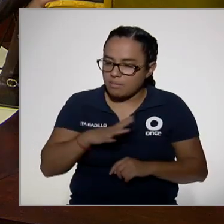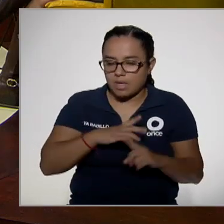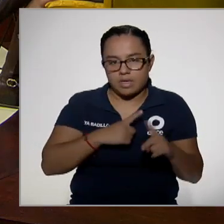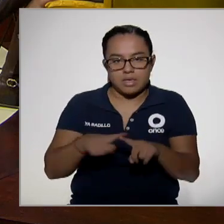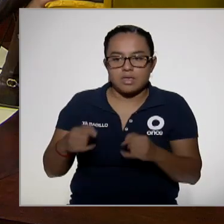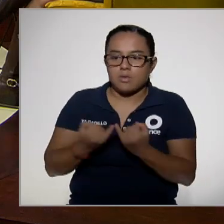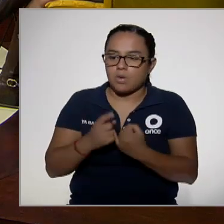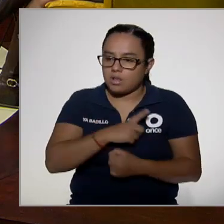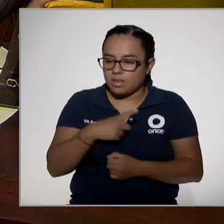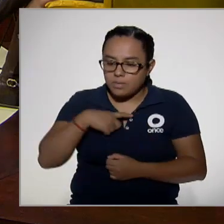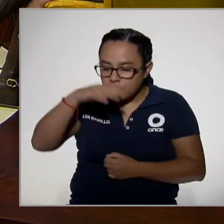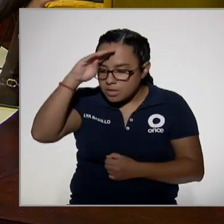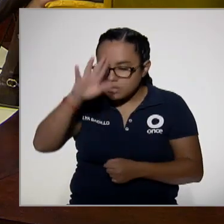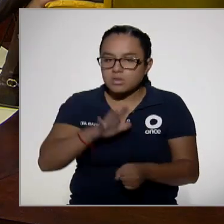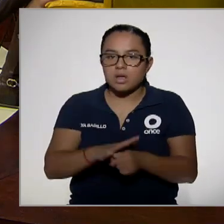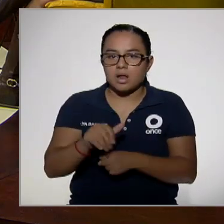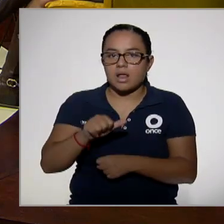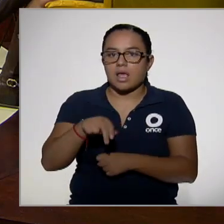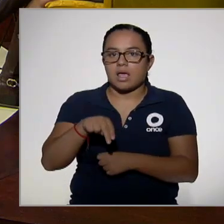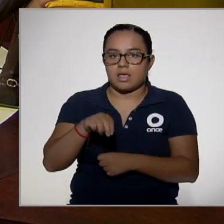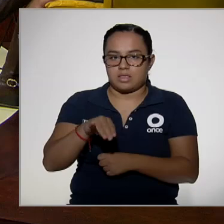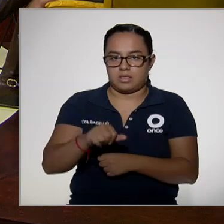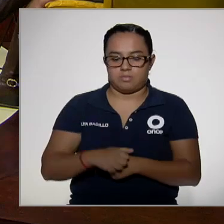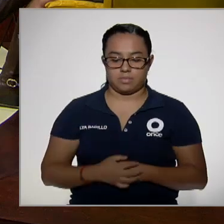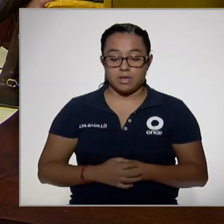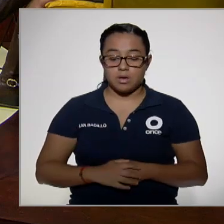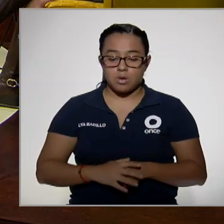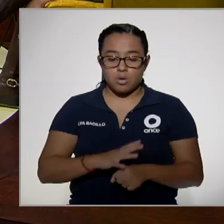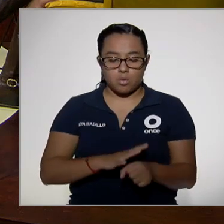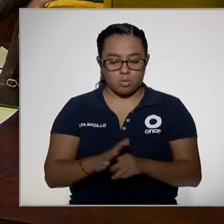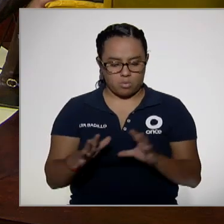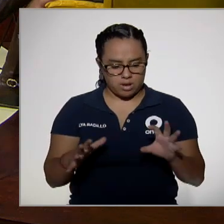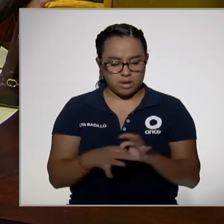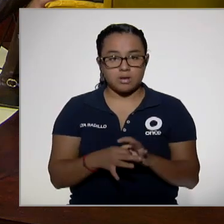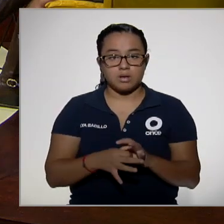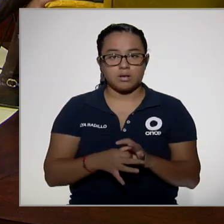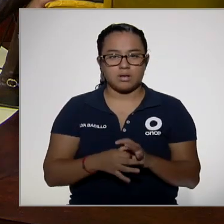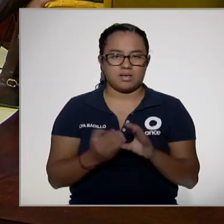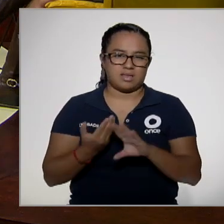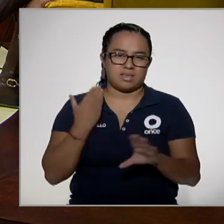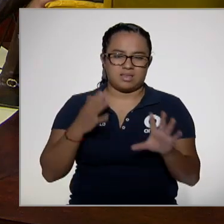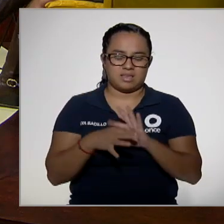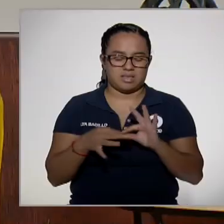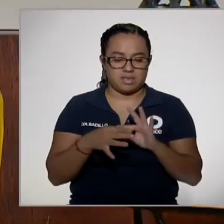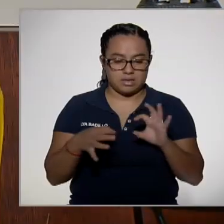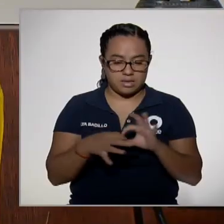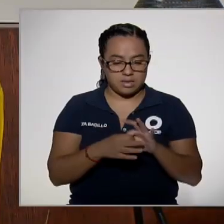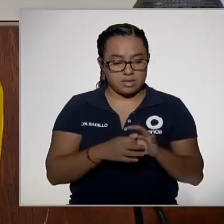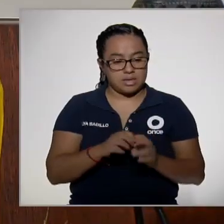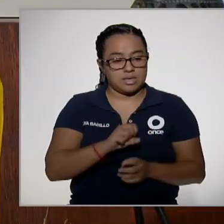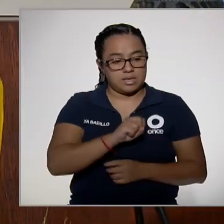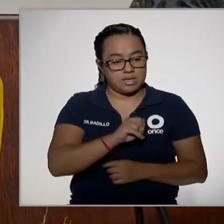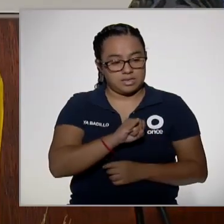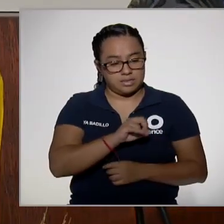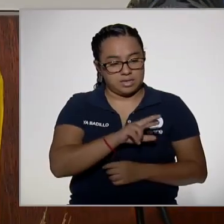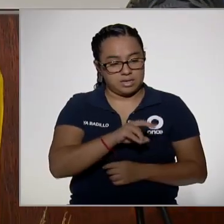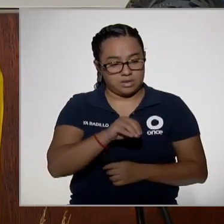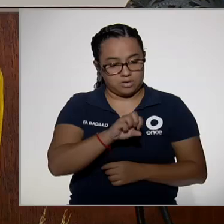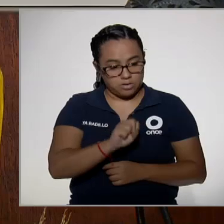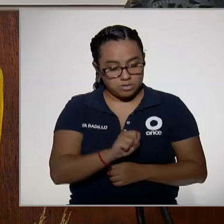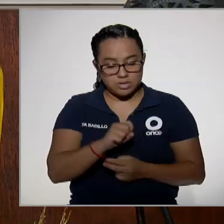causa de la anemia qué relación hay ya me dio lo comentó el autor anteriormente entre la cirrosis hepática y la